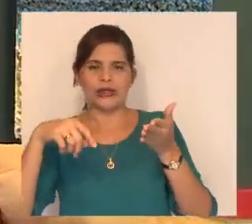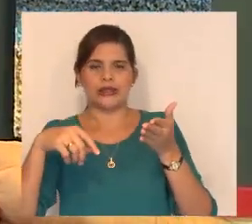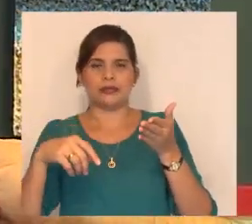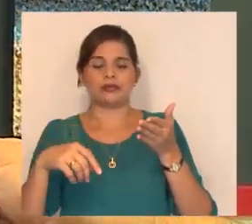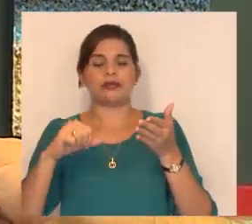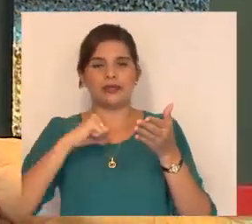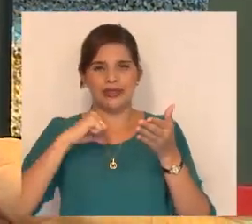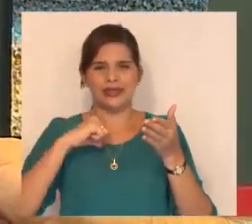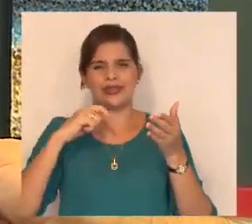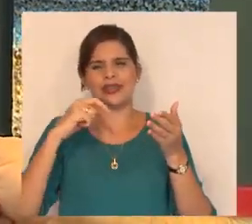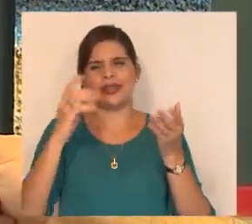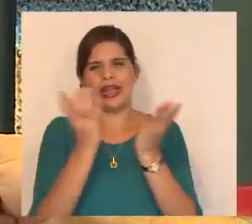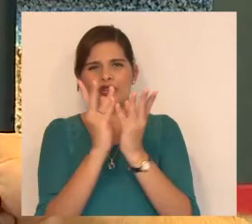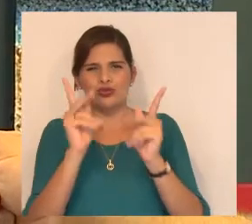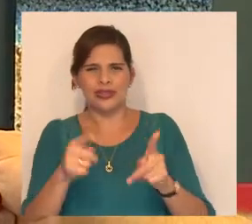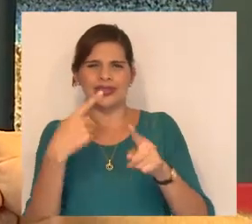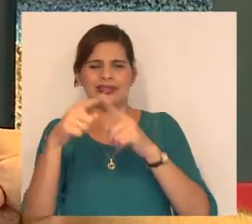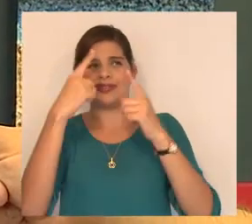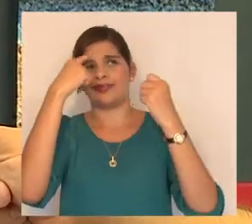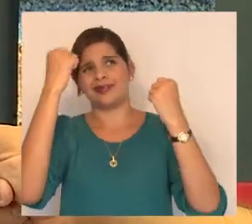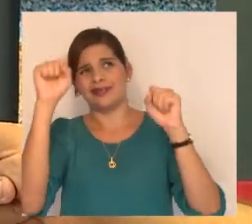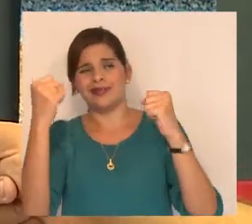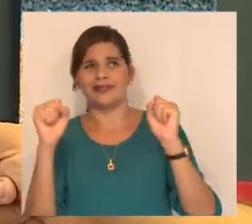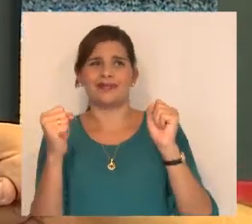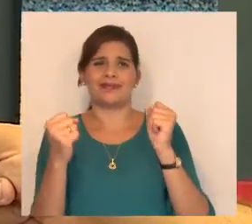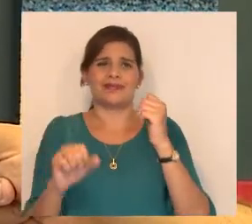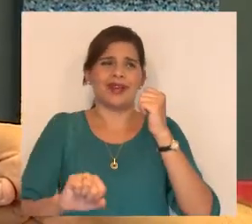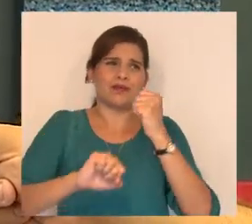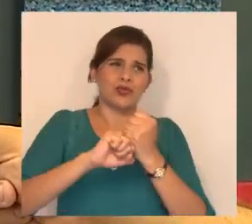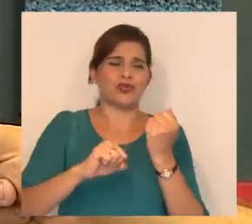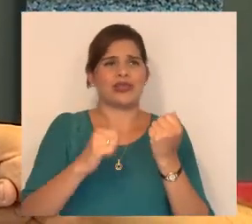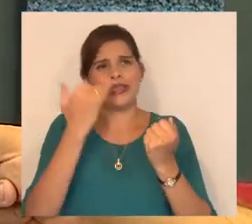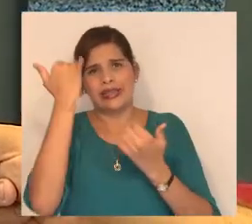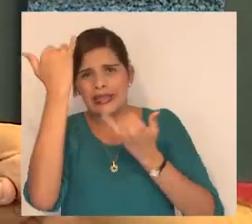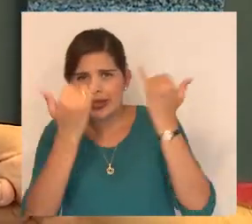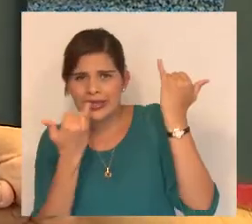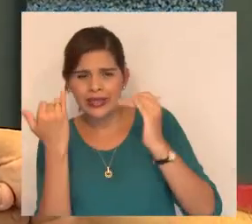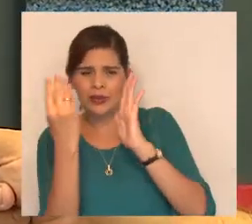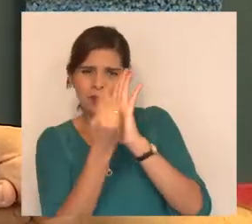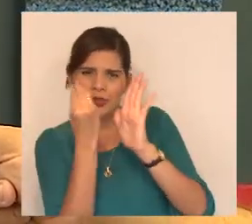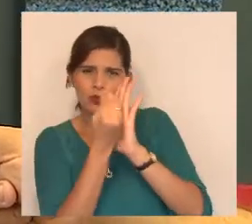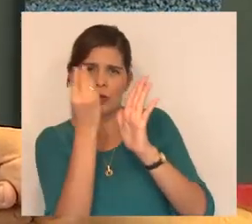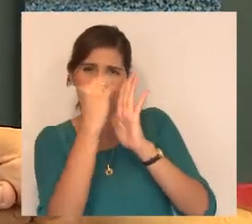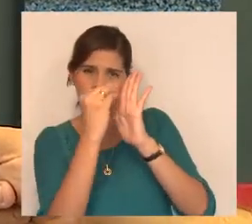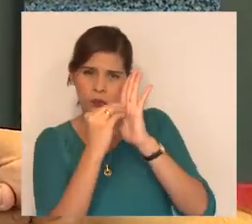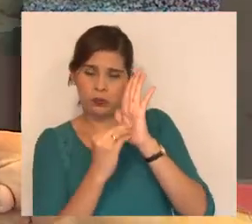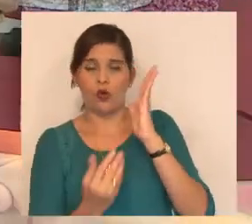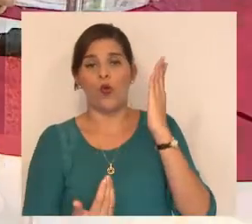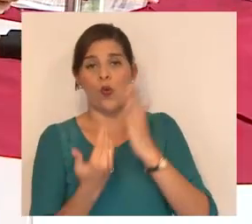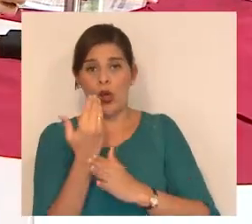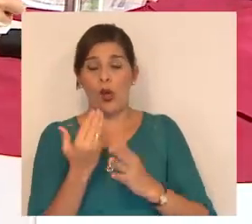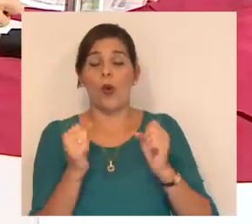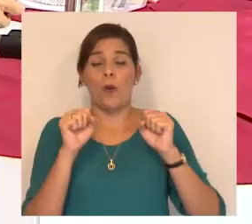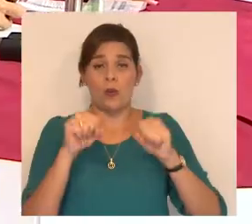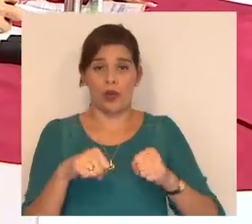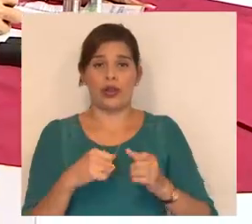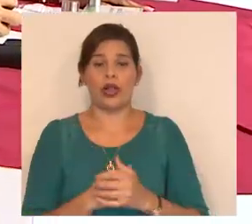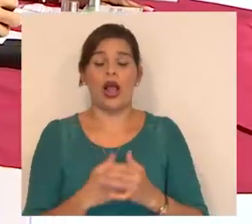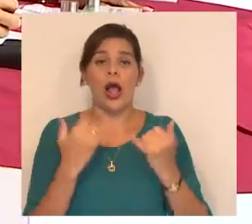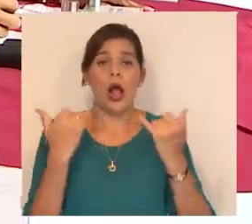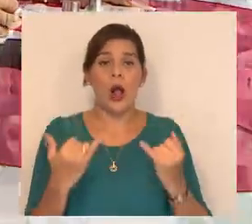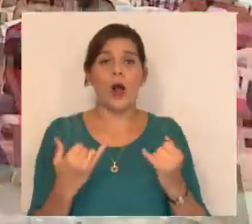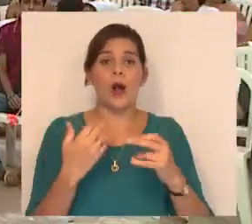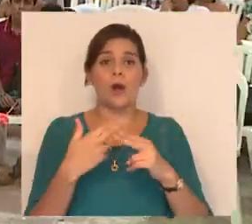borrador que recoge en parte las preocupaciones, los aportes de los estudiantes. A partir de